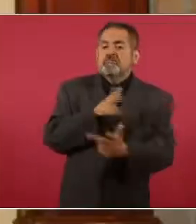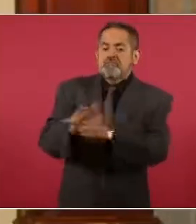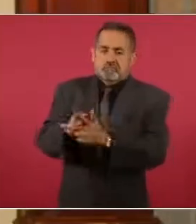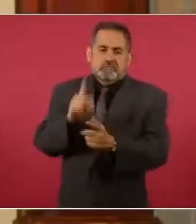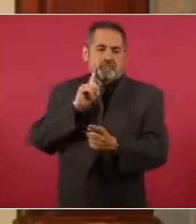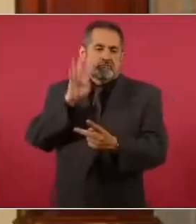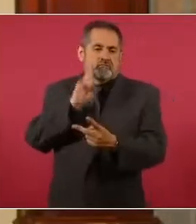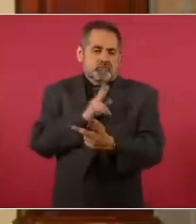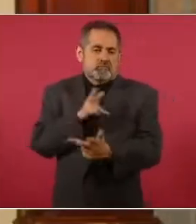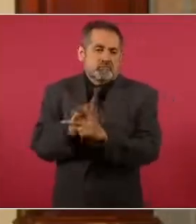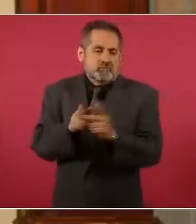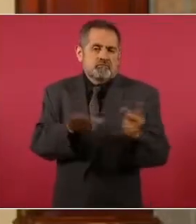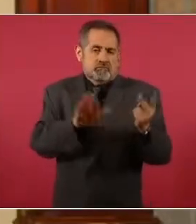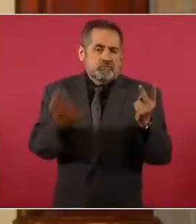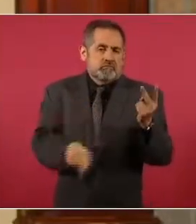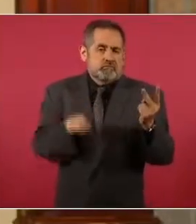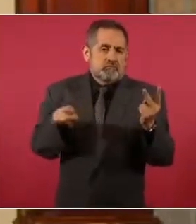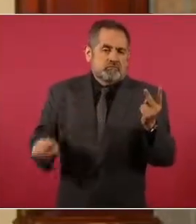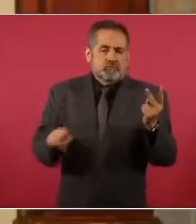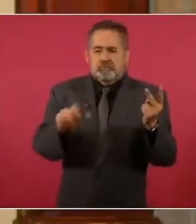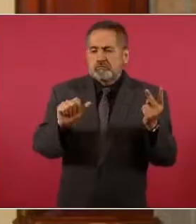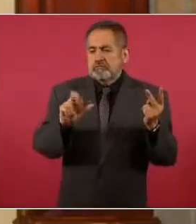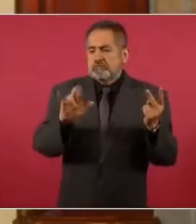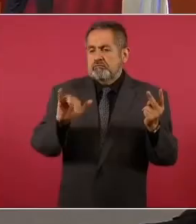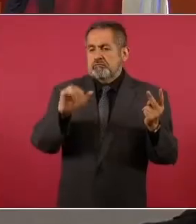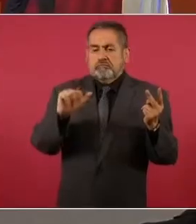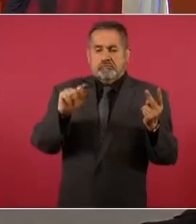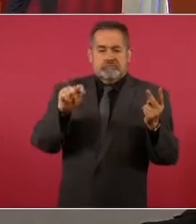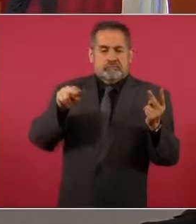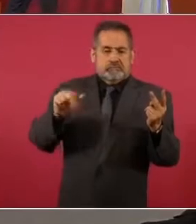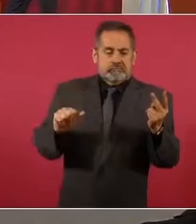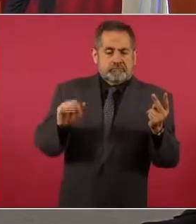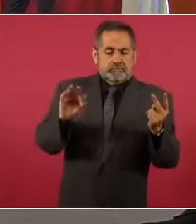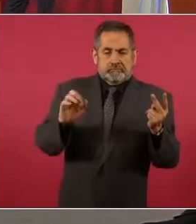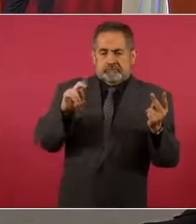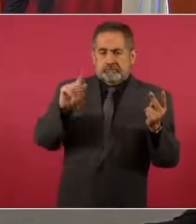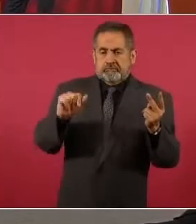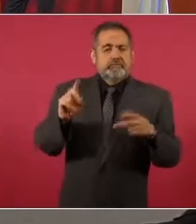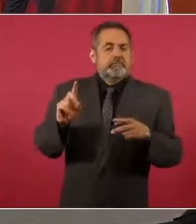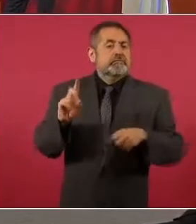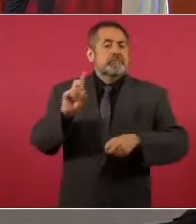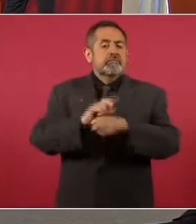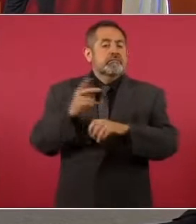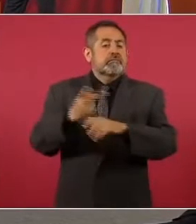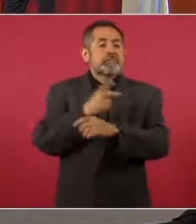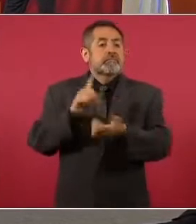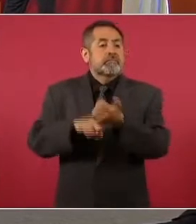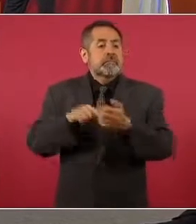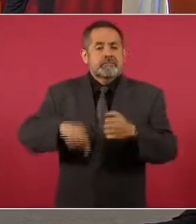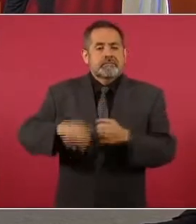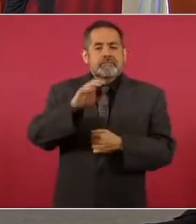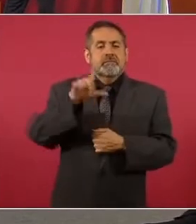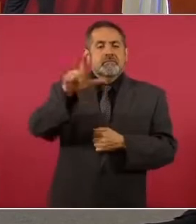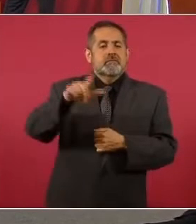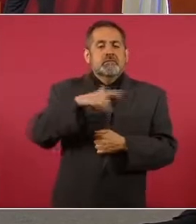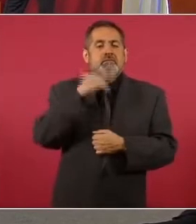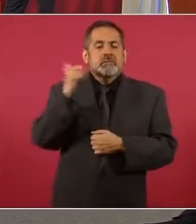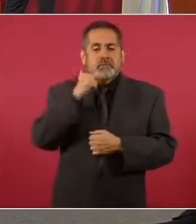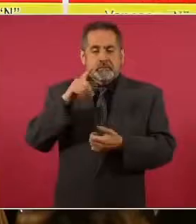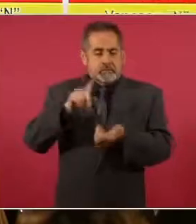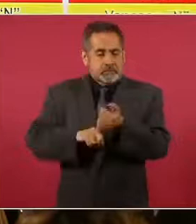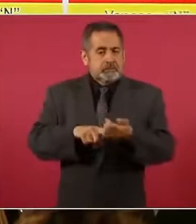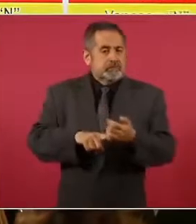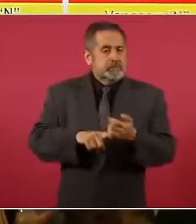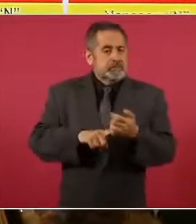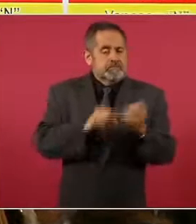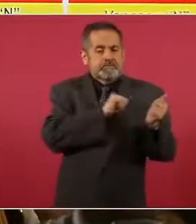feminicidio cometido en agravio de Ariadna Fernanda, hechos ocurridos en la colonia Roma Sur, en la alcaldía Cuauhtémoc de